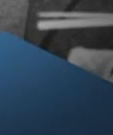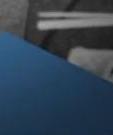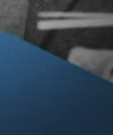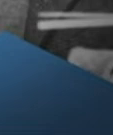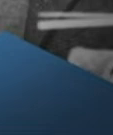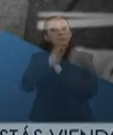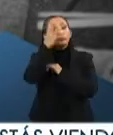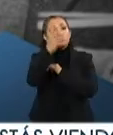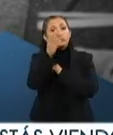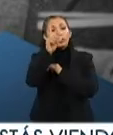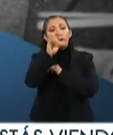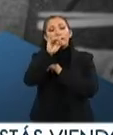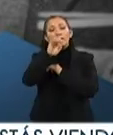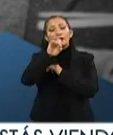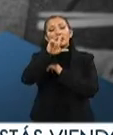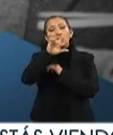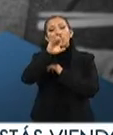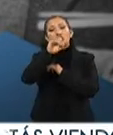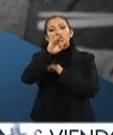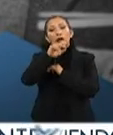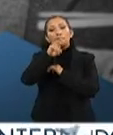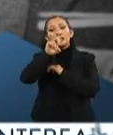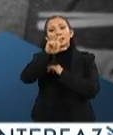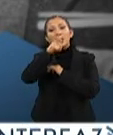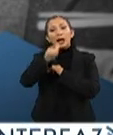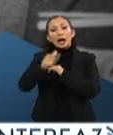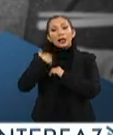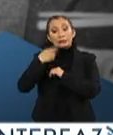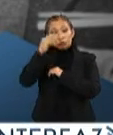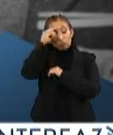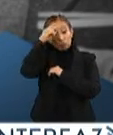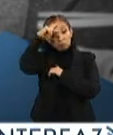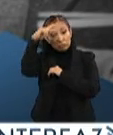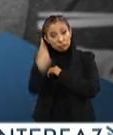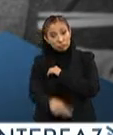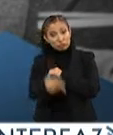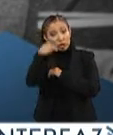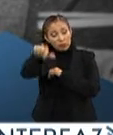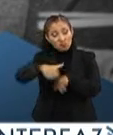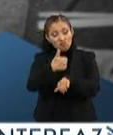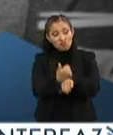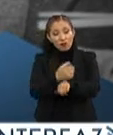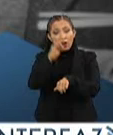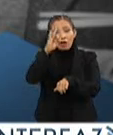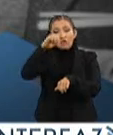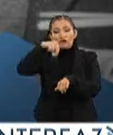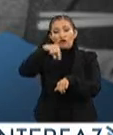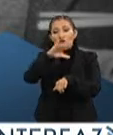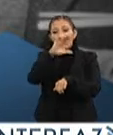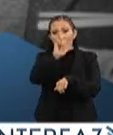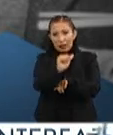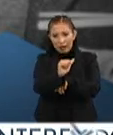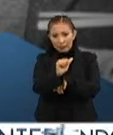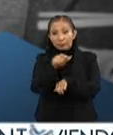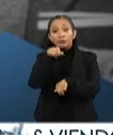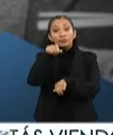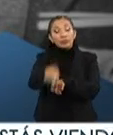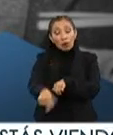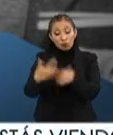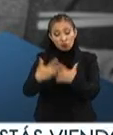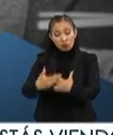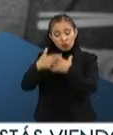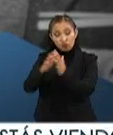En 1934, Daniel Cosío Villegas, intelectual mexicano, funda el Fondo de Cultura